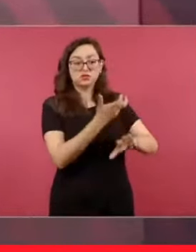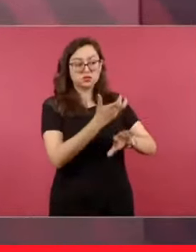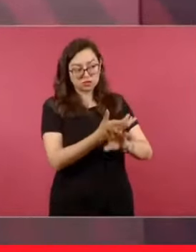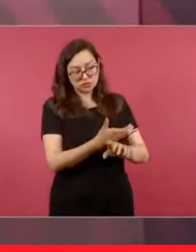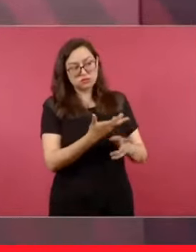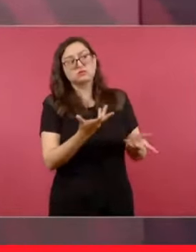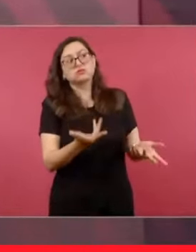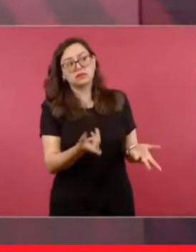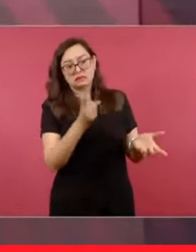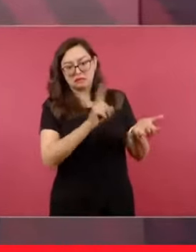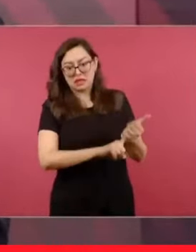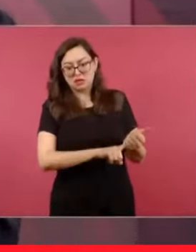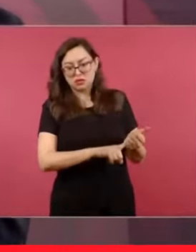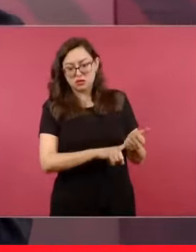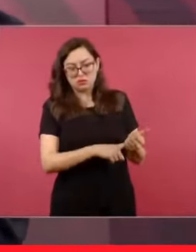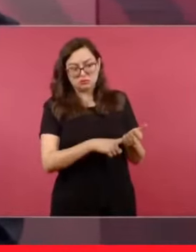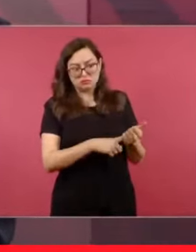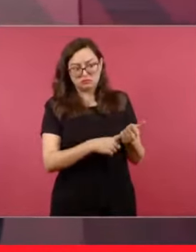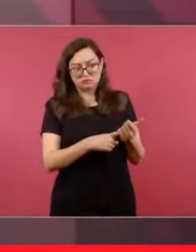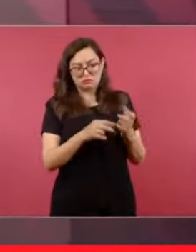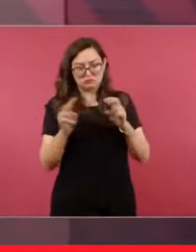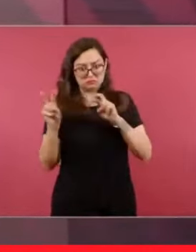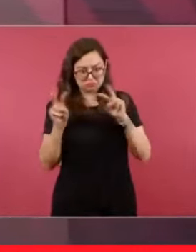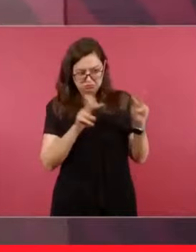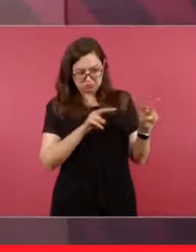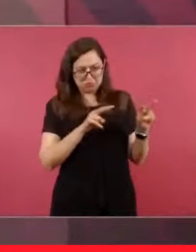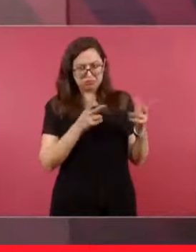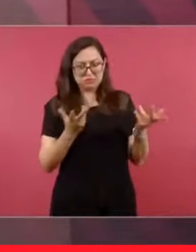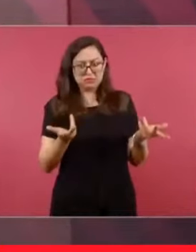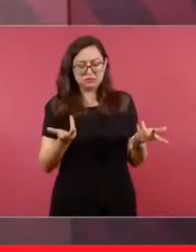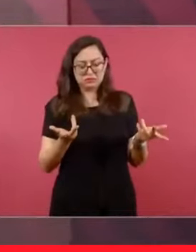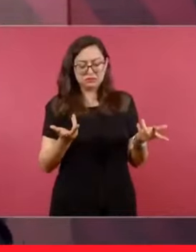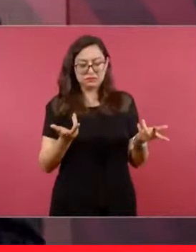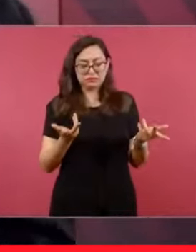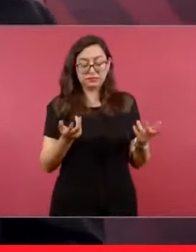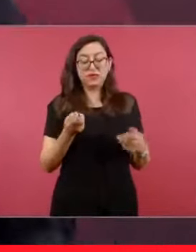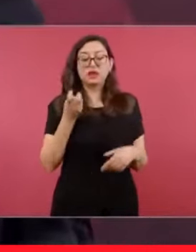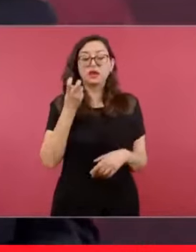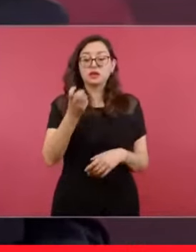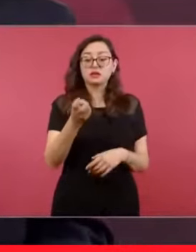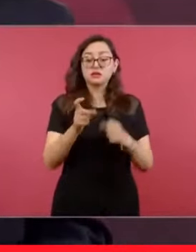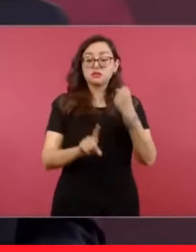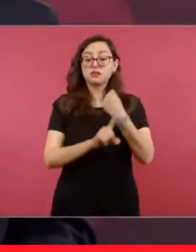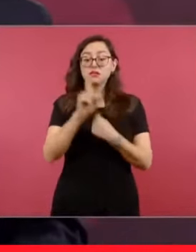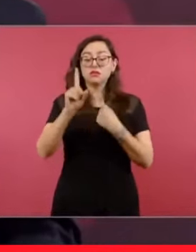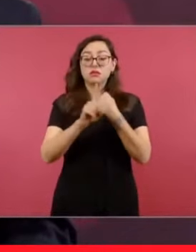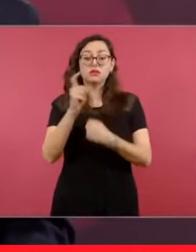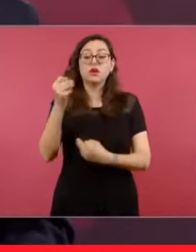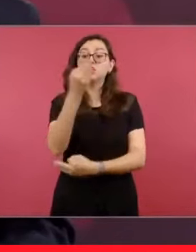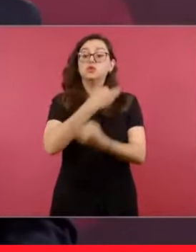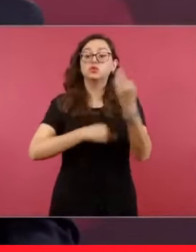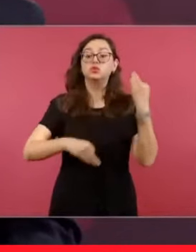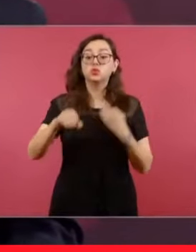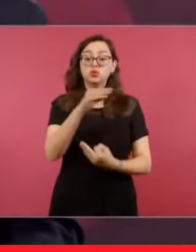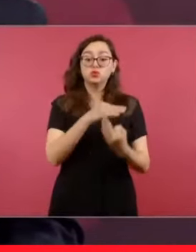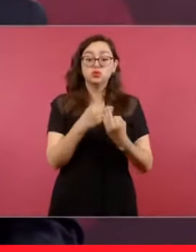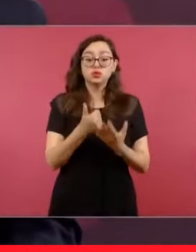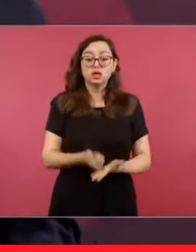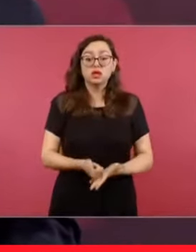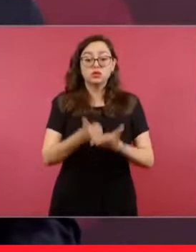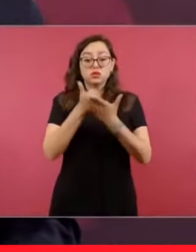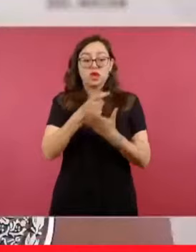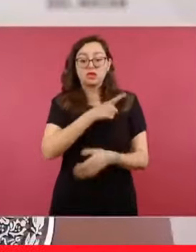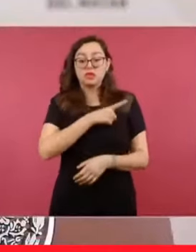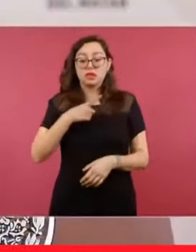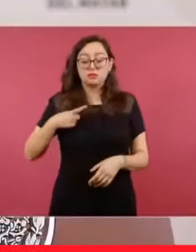pues es un asunto en el que tenemos que ayudar todos